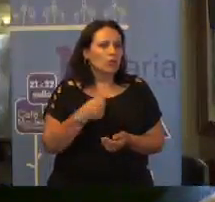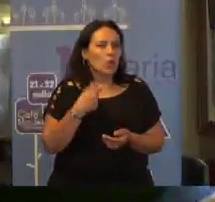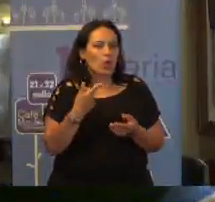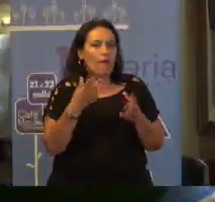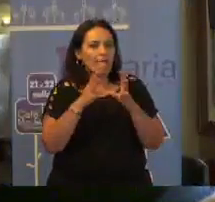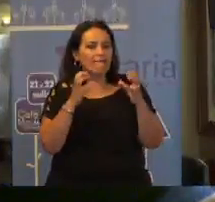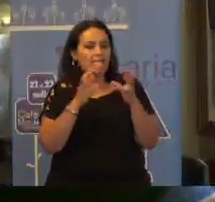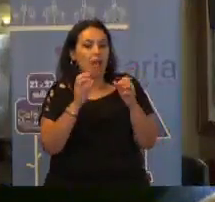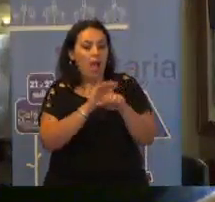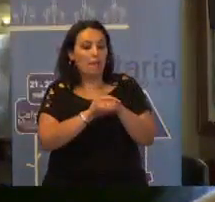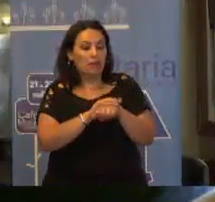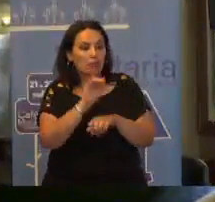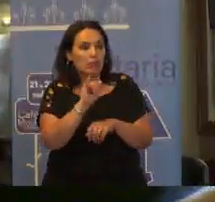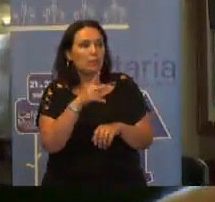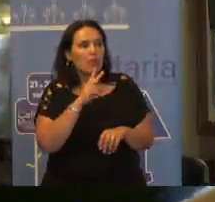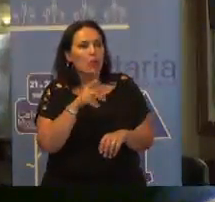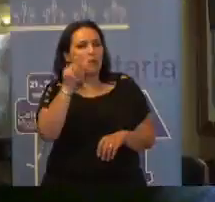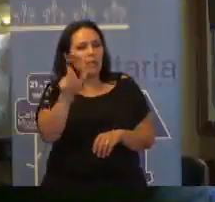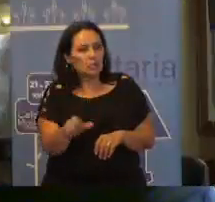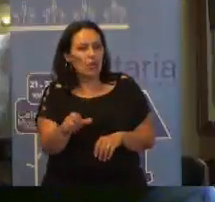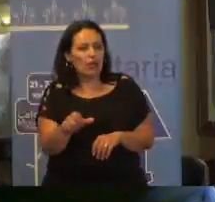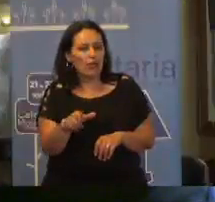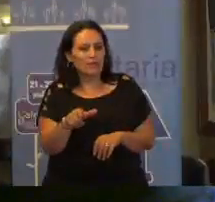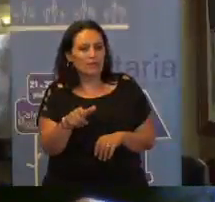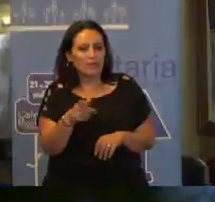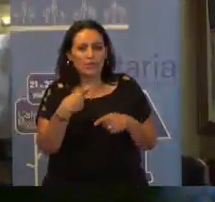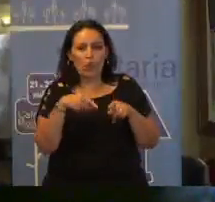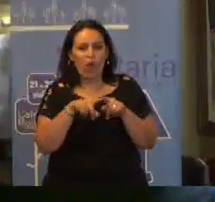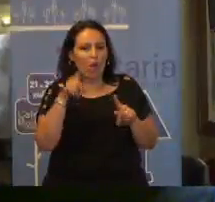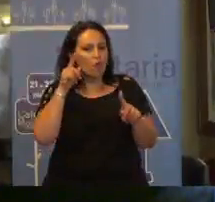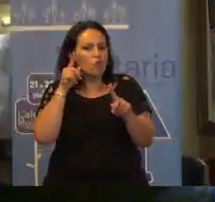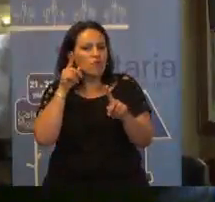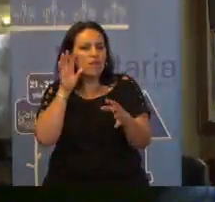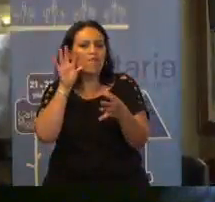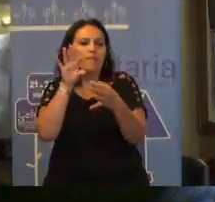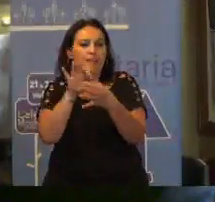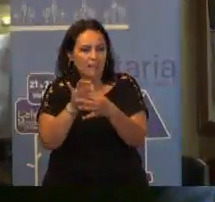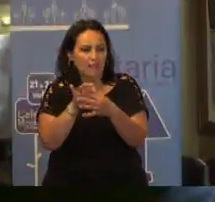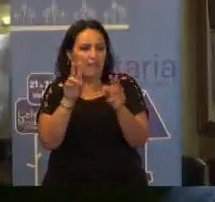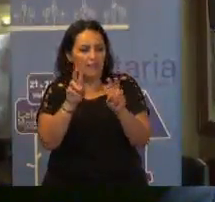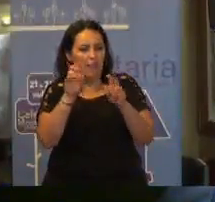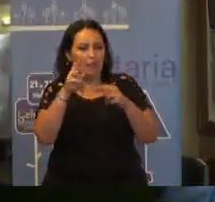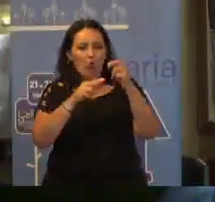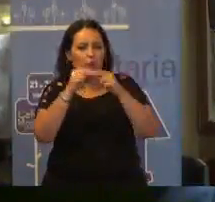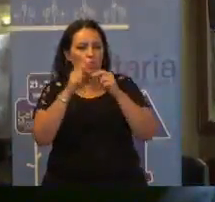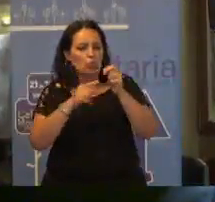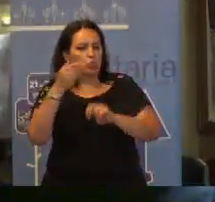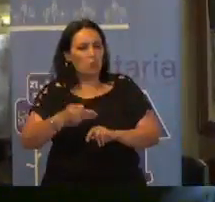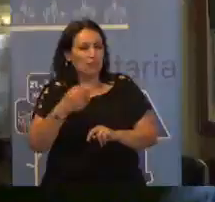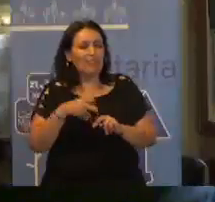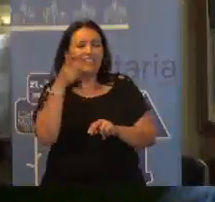porque sean amigos. Terá César é un referente políticamente moi importante, por exemplo, en temas urbanísticos, non? E Mariquiña, pois, en temas